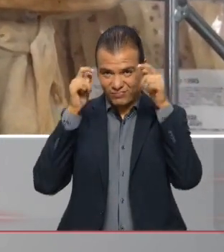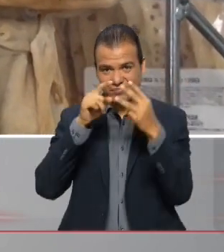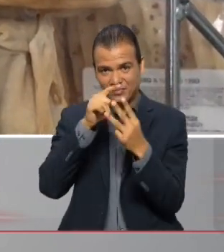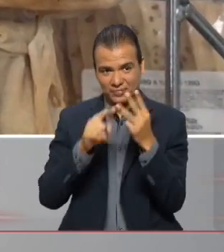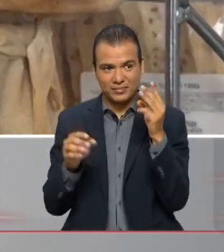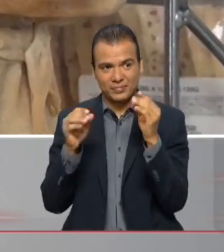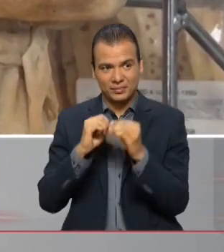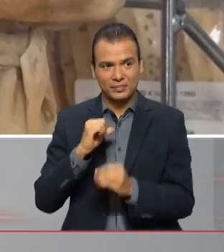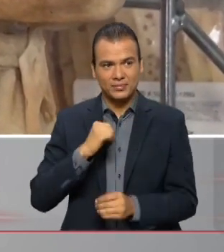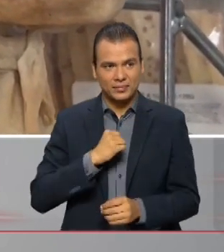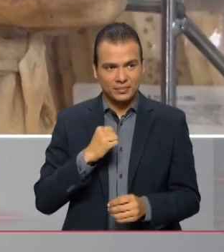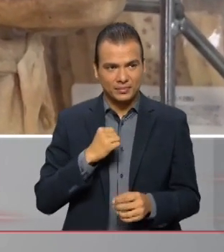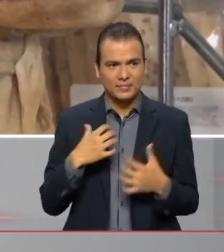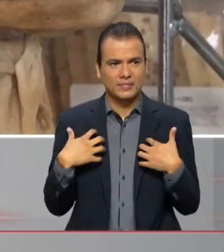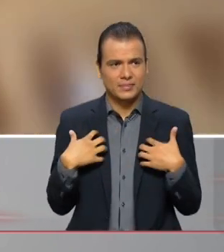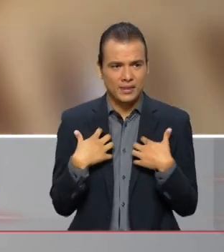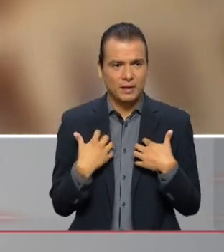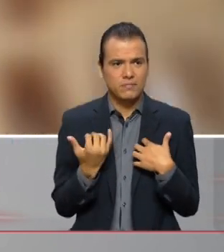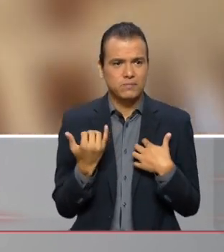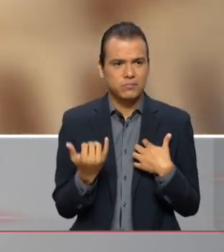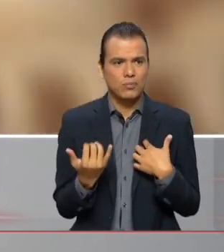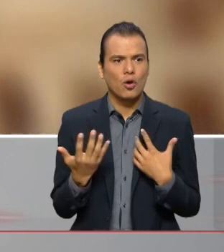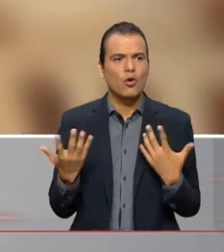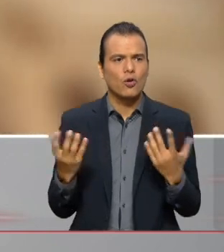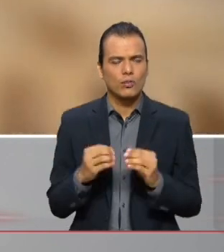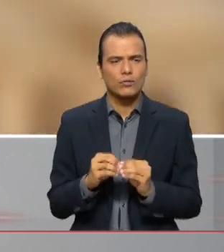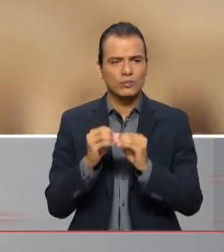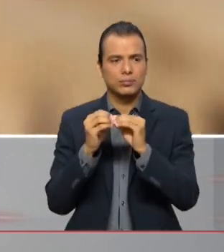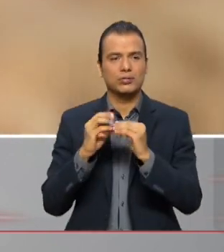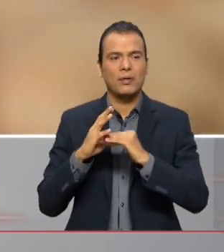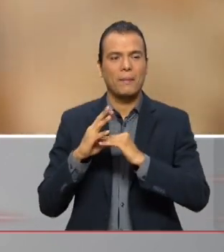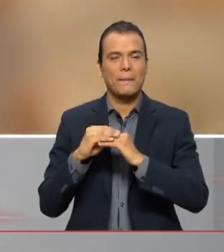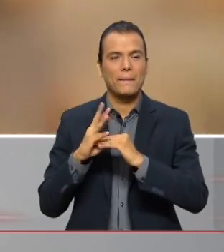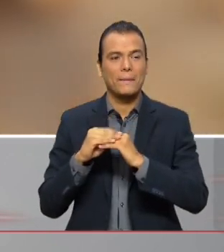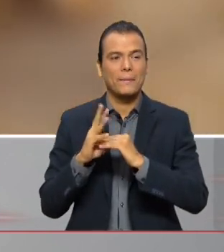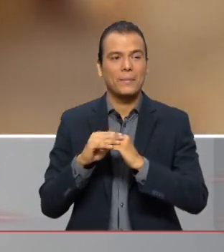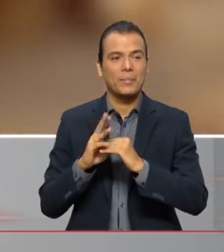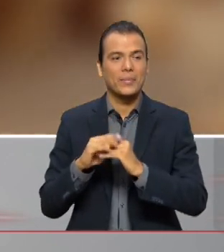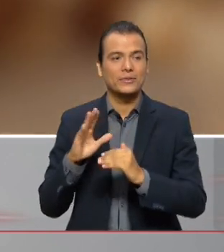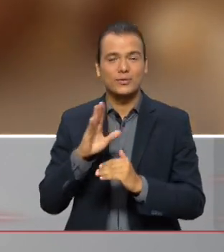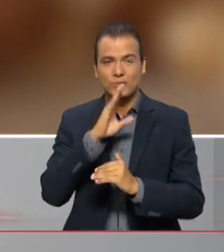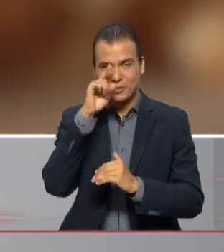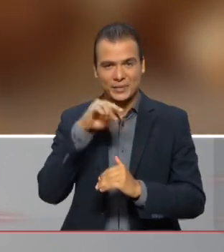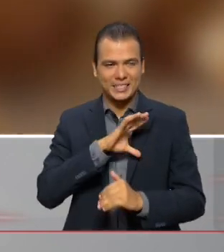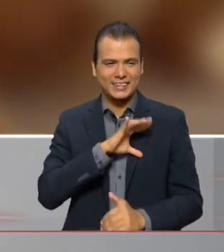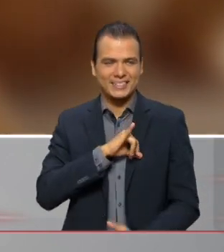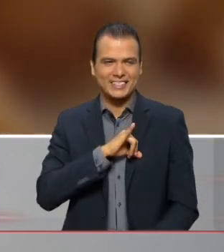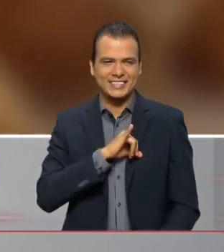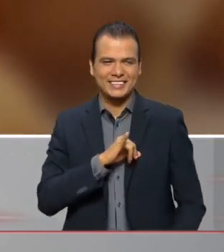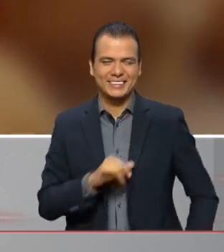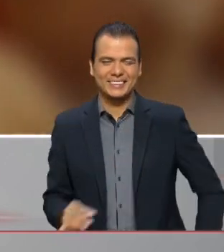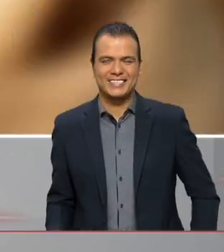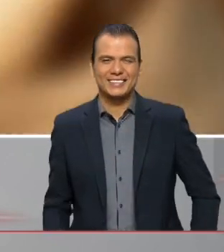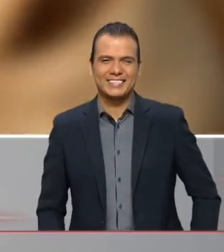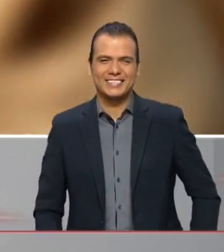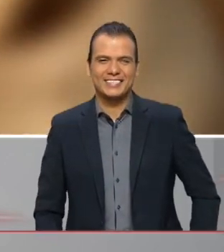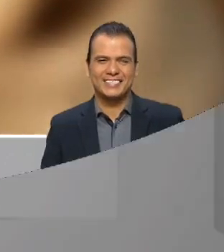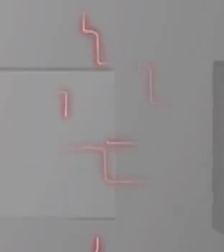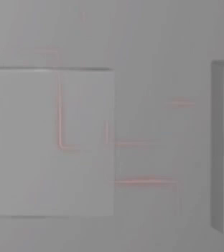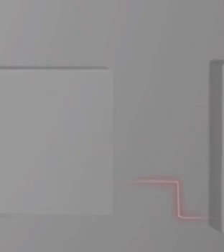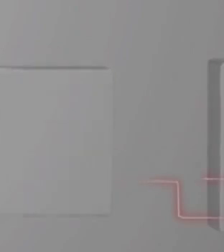un rebaño de ovejas, todo elaborado con los panes más tradicionales de nuestro país.